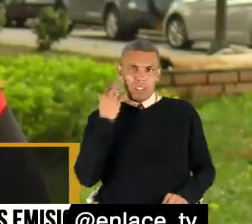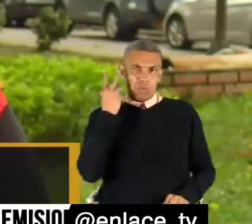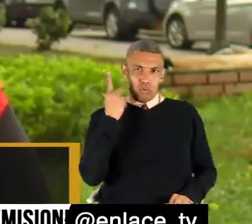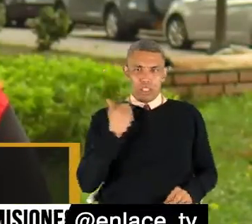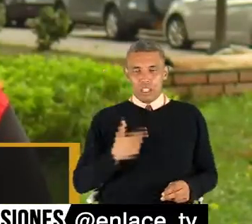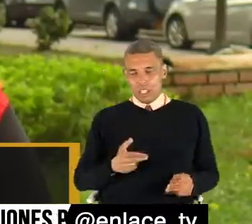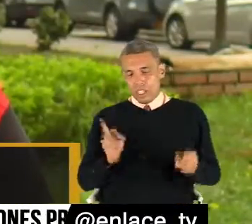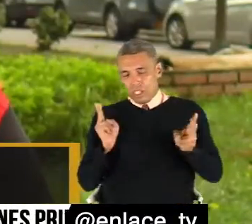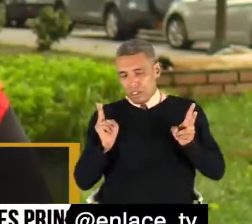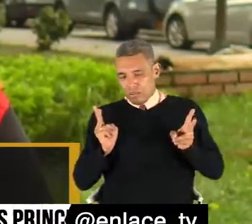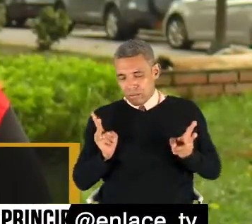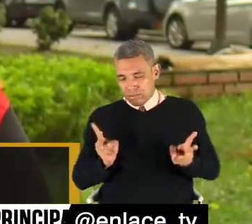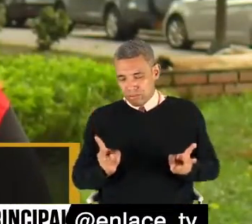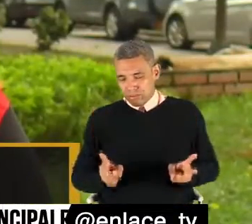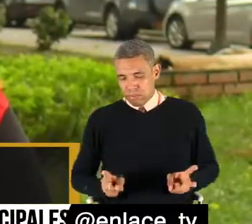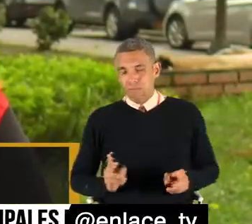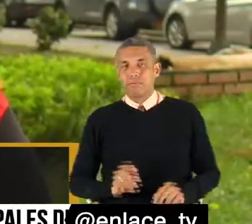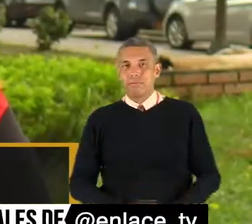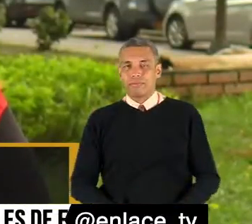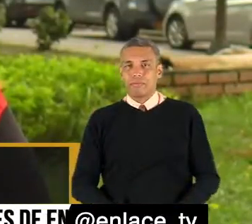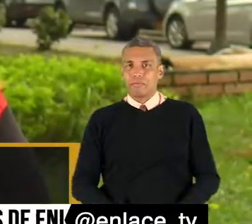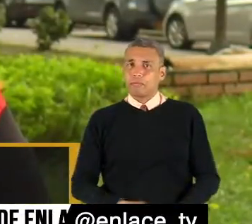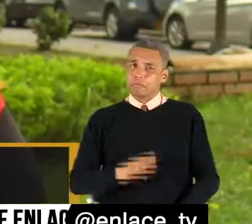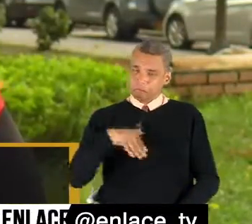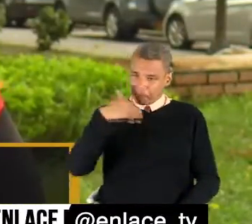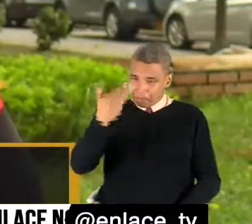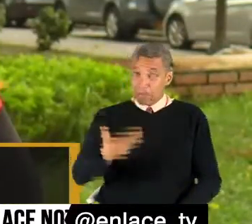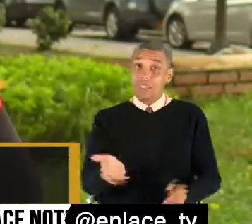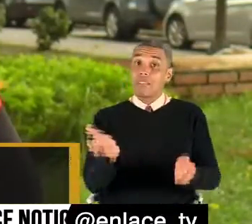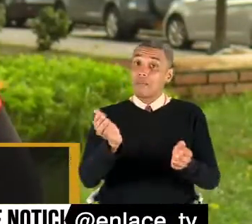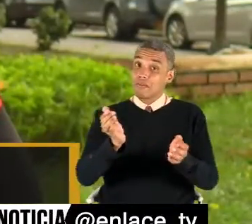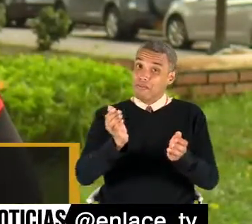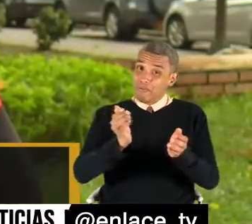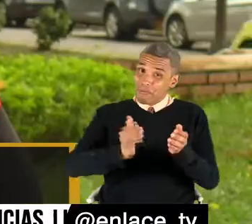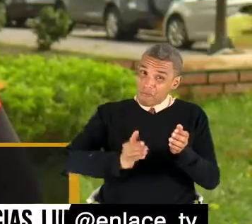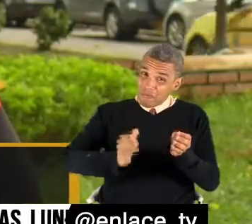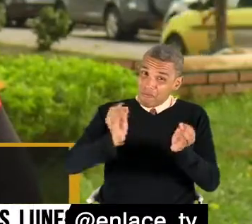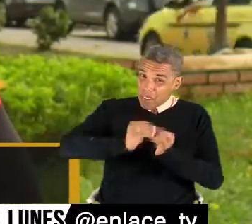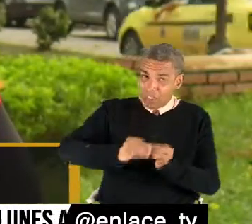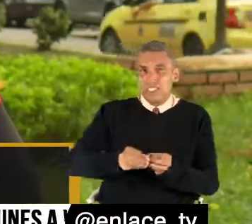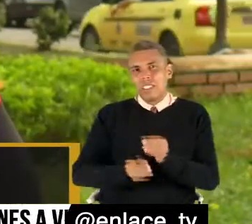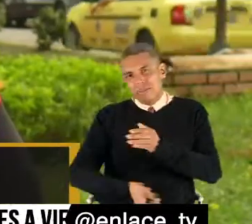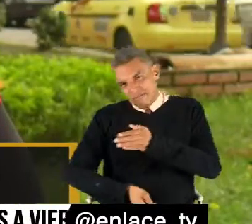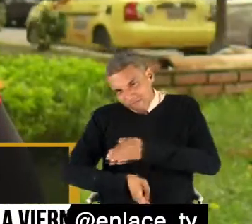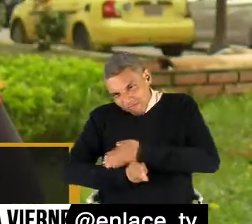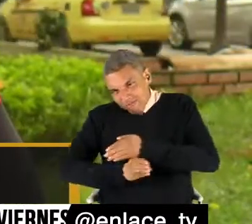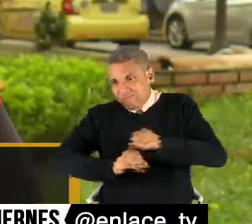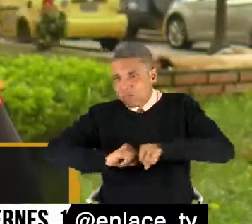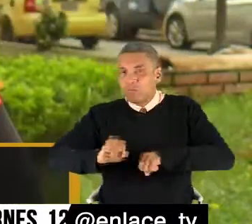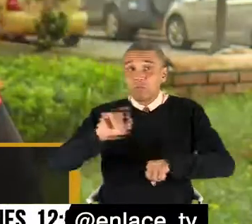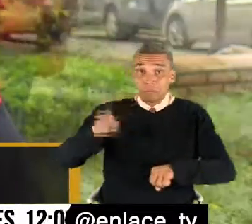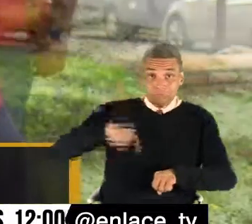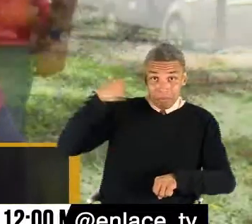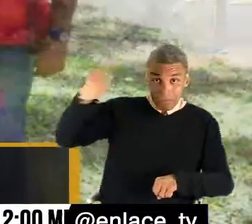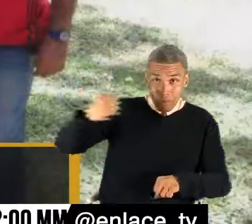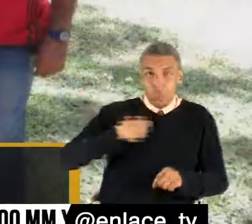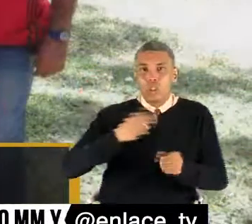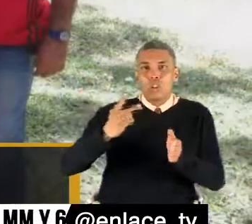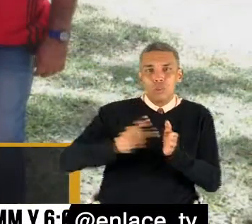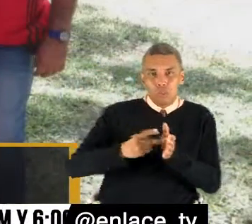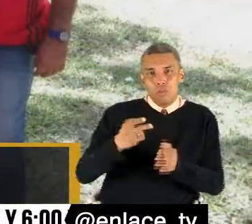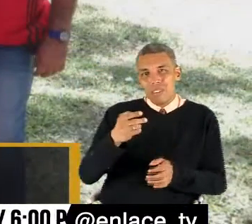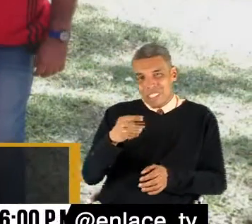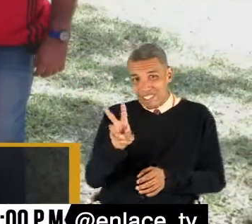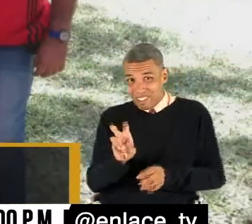es seguir trabajando muy duro para ver si podemos ir al próximo campeonato mundial. Con su